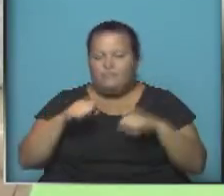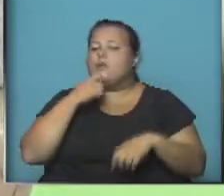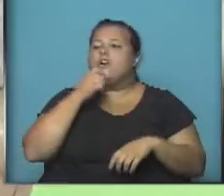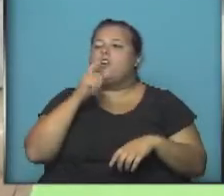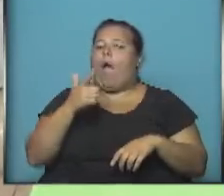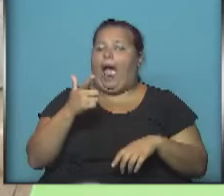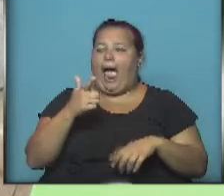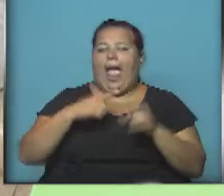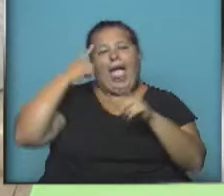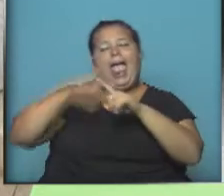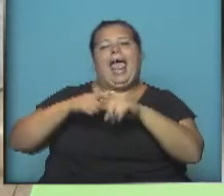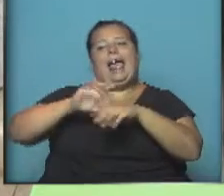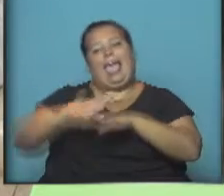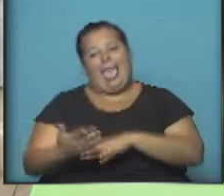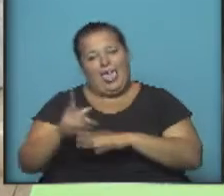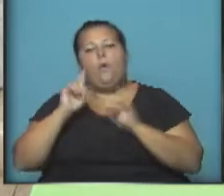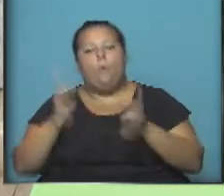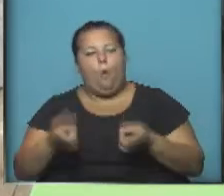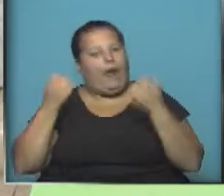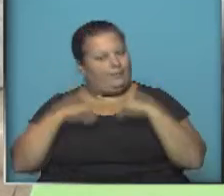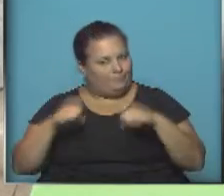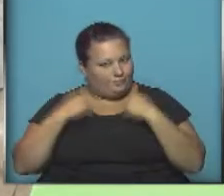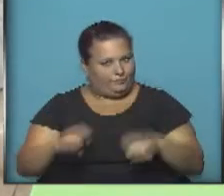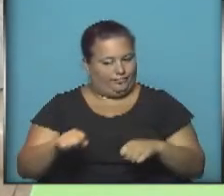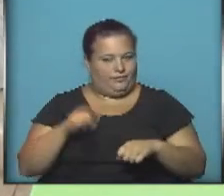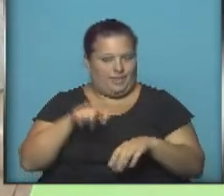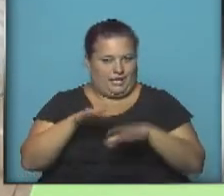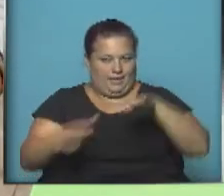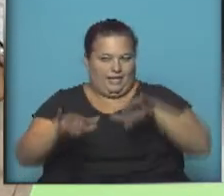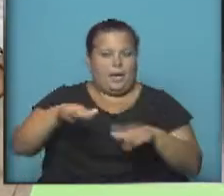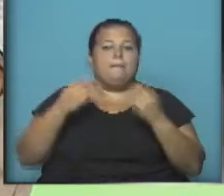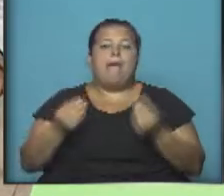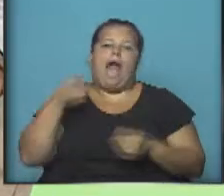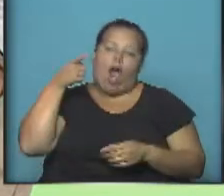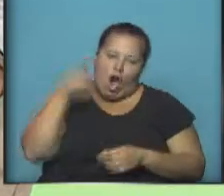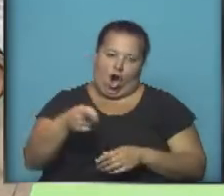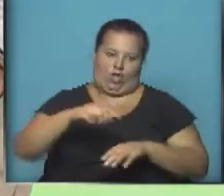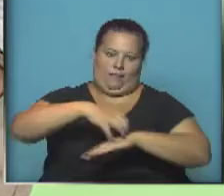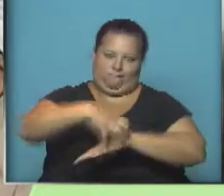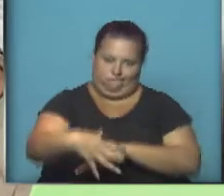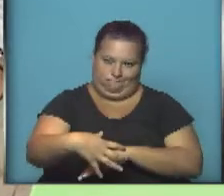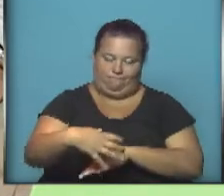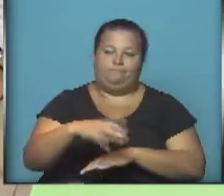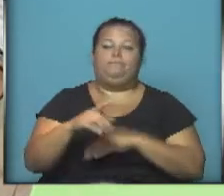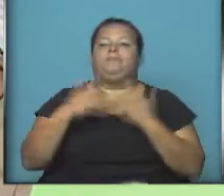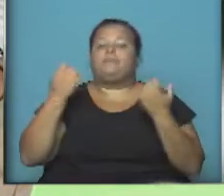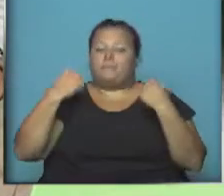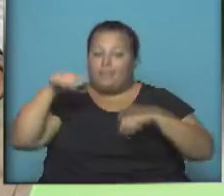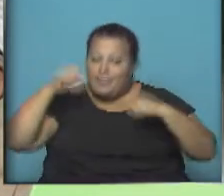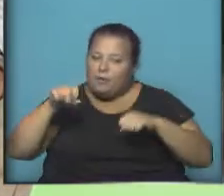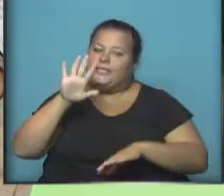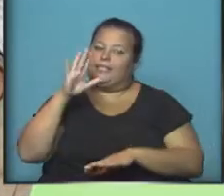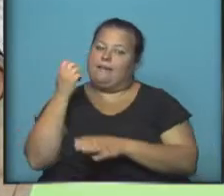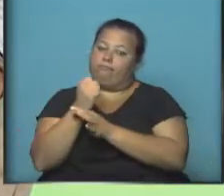no tengan antecedentes de haberse esguinzado, se entrena la propiocepción. ¿Para qué? Para evitar los esguinces. Y deportistas ya más